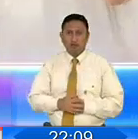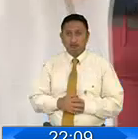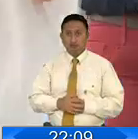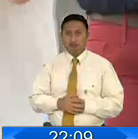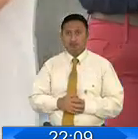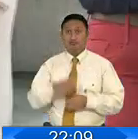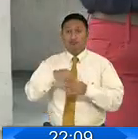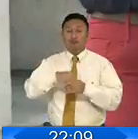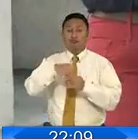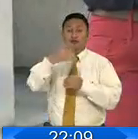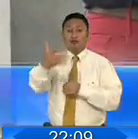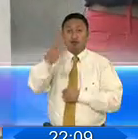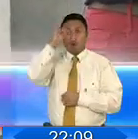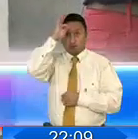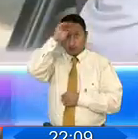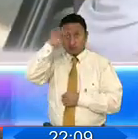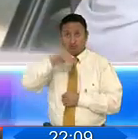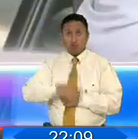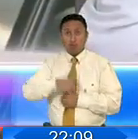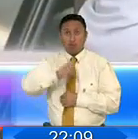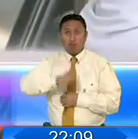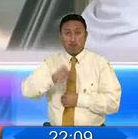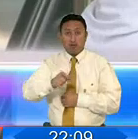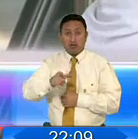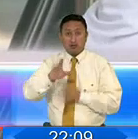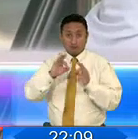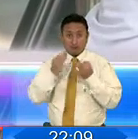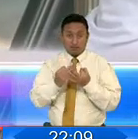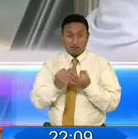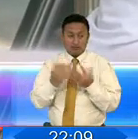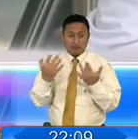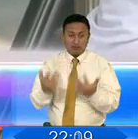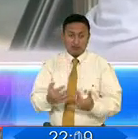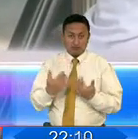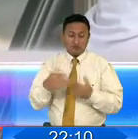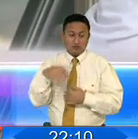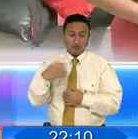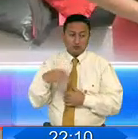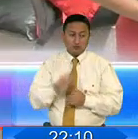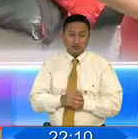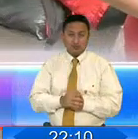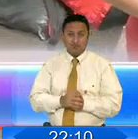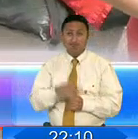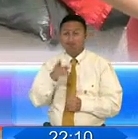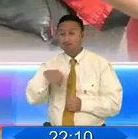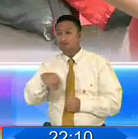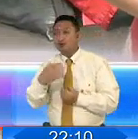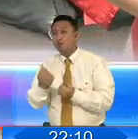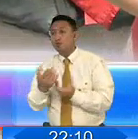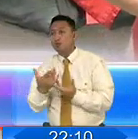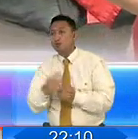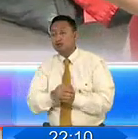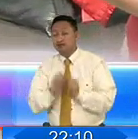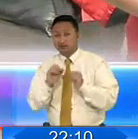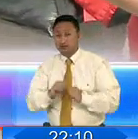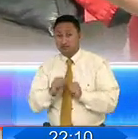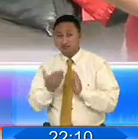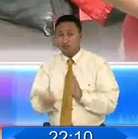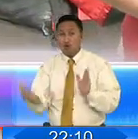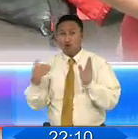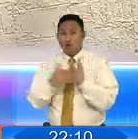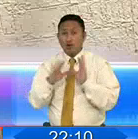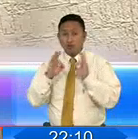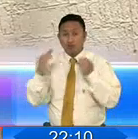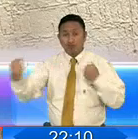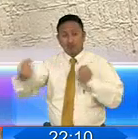los exteriores del hospital, la espera se alarga para los familiares de pacientes COVID. Aguardan información con la esperanza de poder volver a